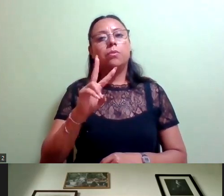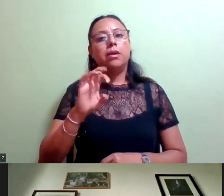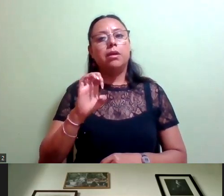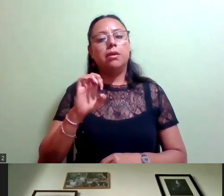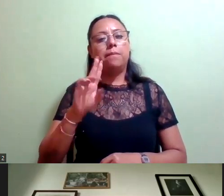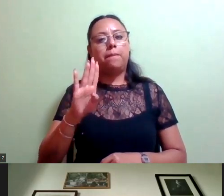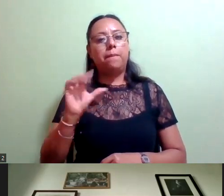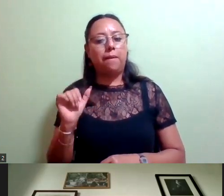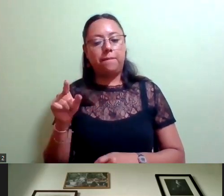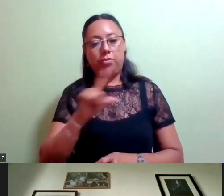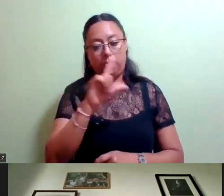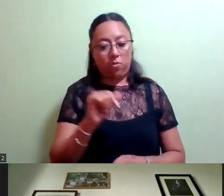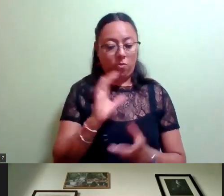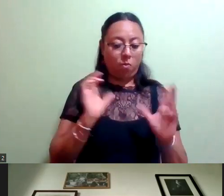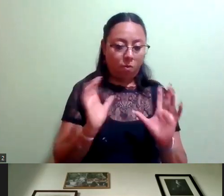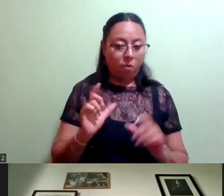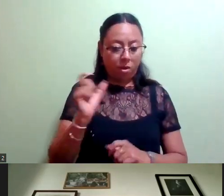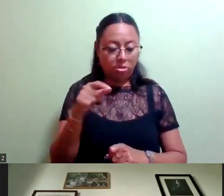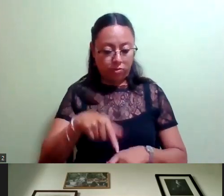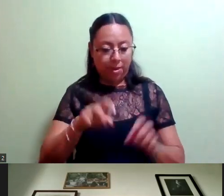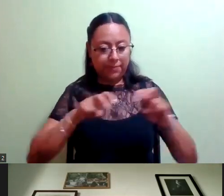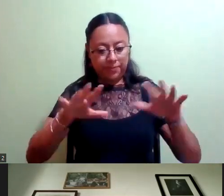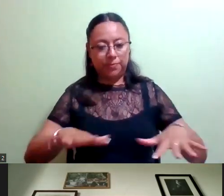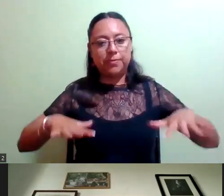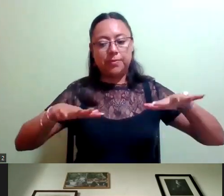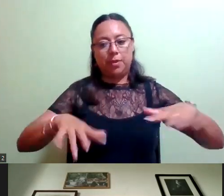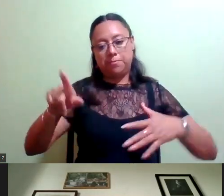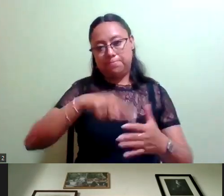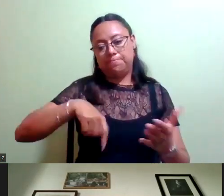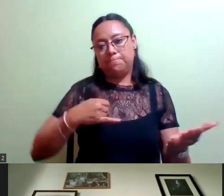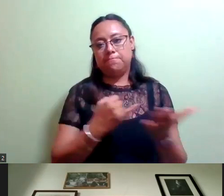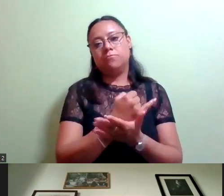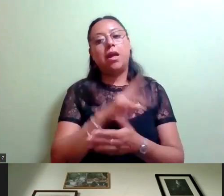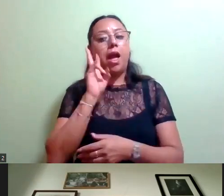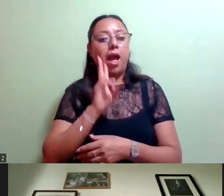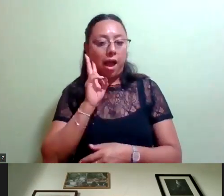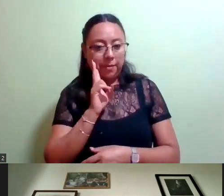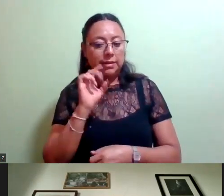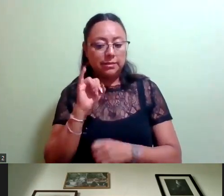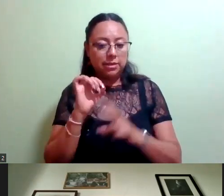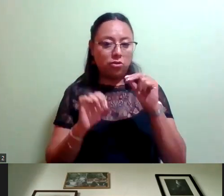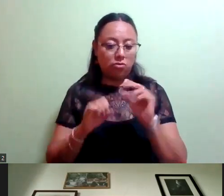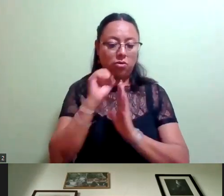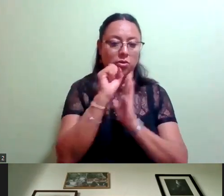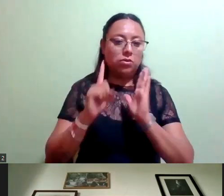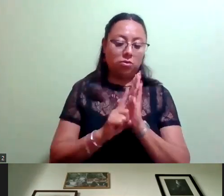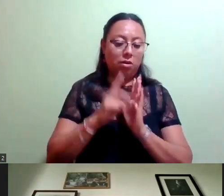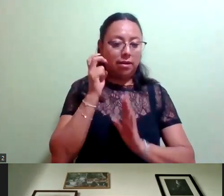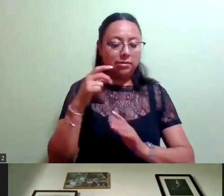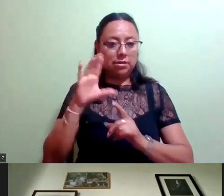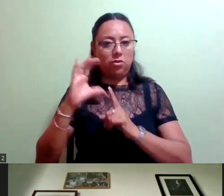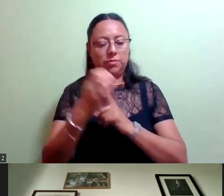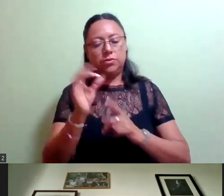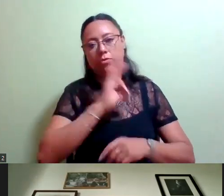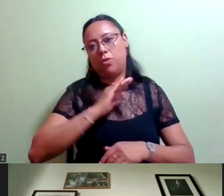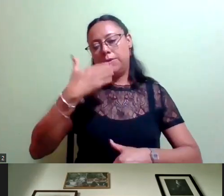ponga en consideración del Pleno, se determine si es procedente o no la solicitud. Esta comisión hará el proceso de elección